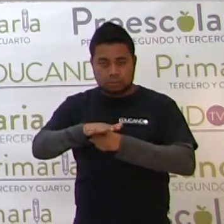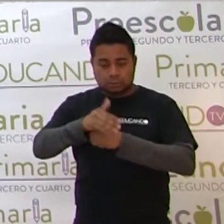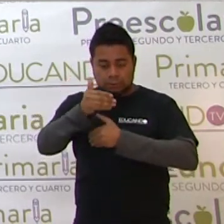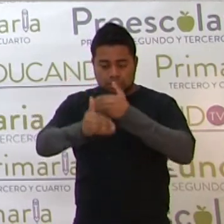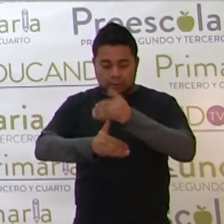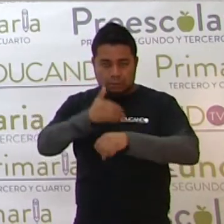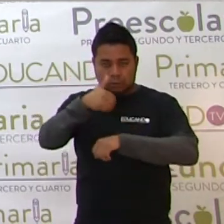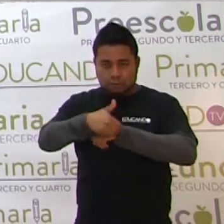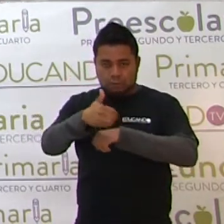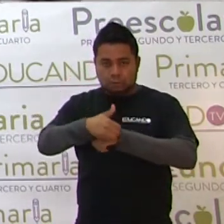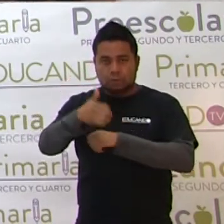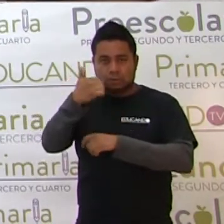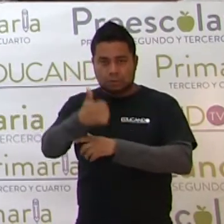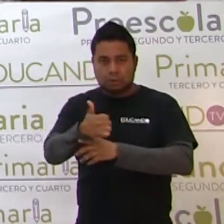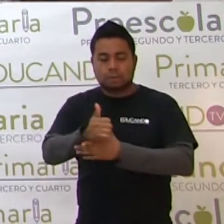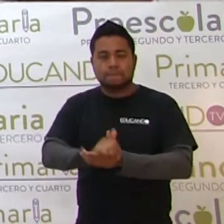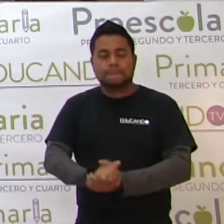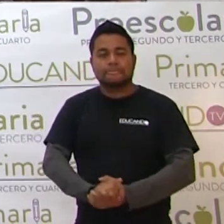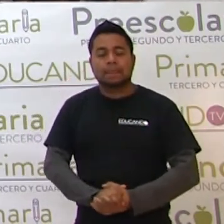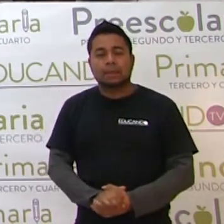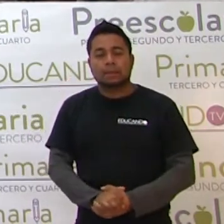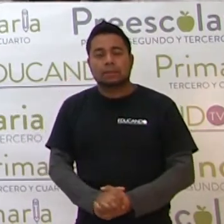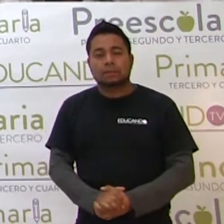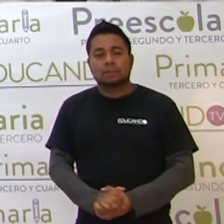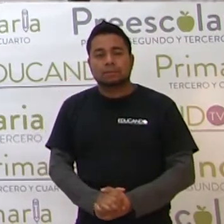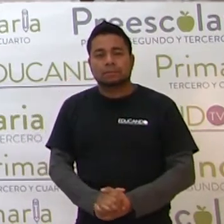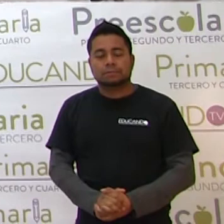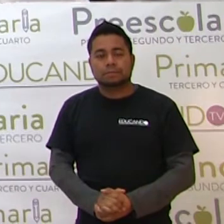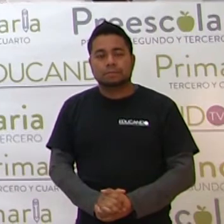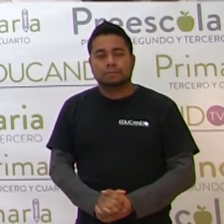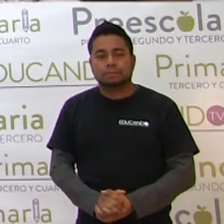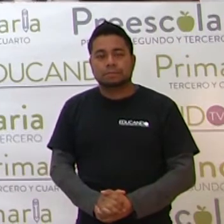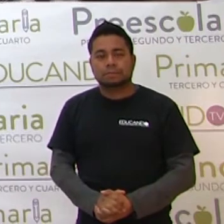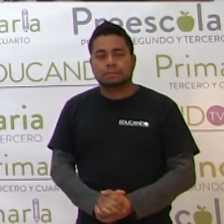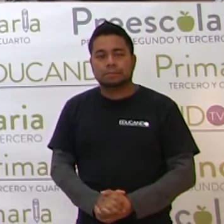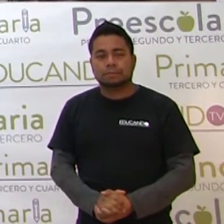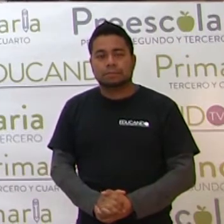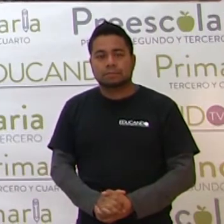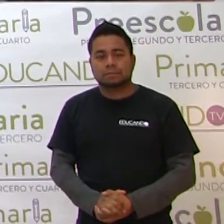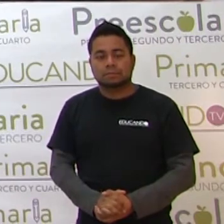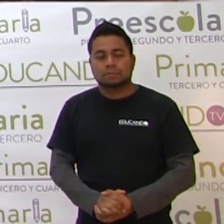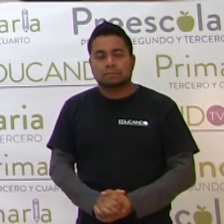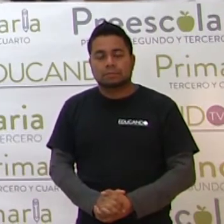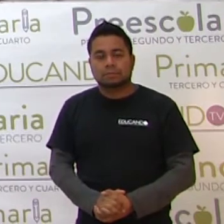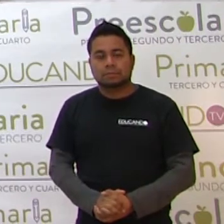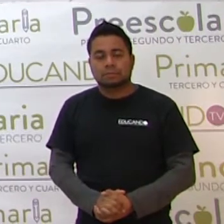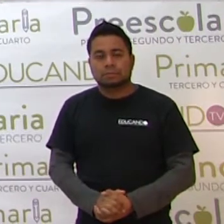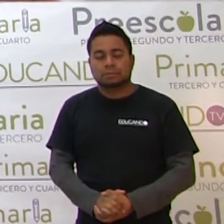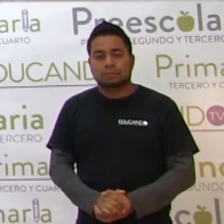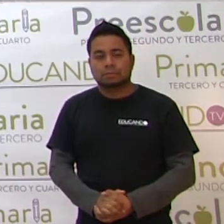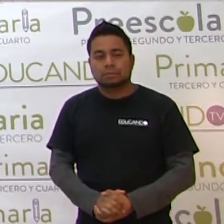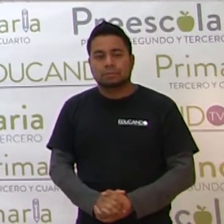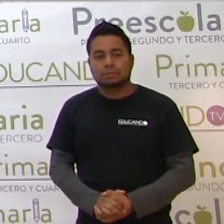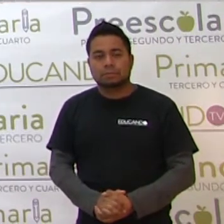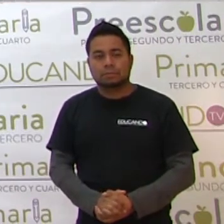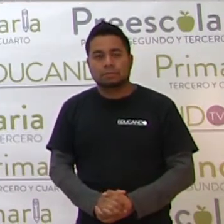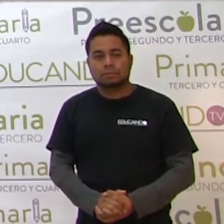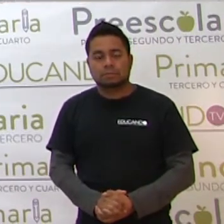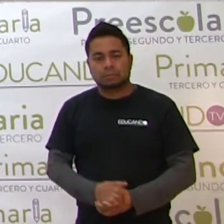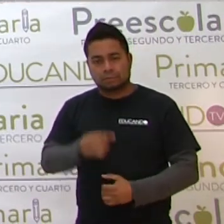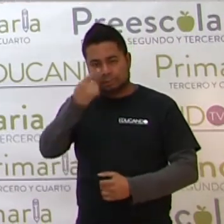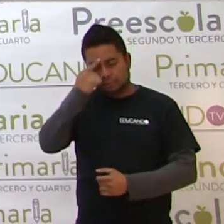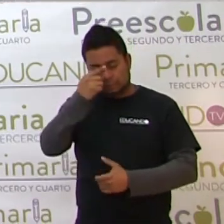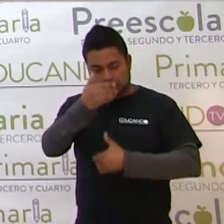6. En el paso 6 vamos a ver o a trabajar ya lo que es